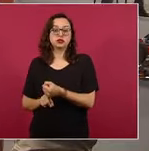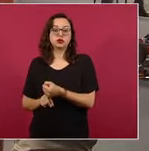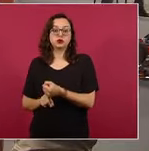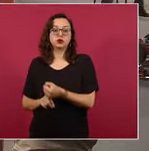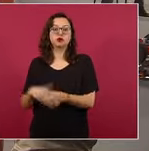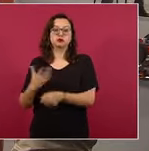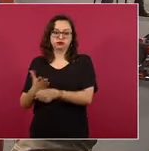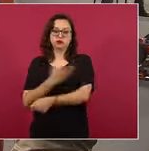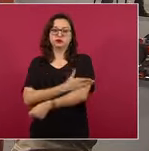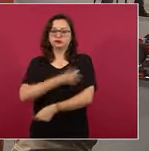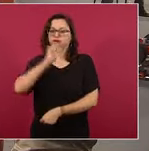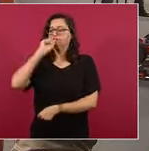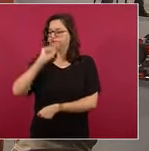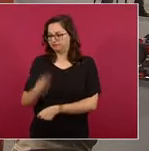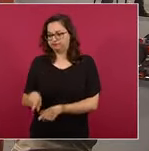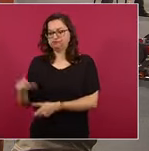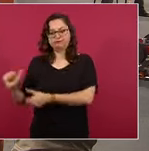la madera.